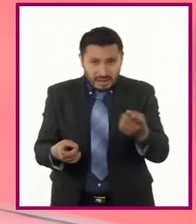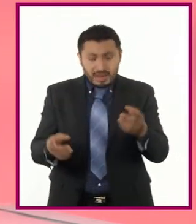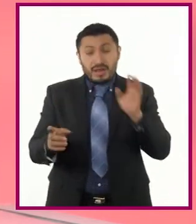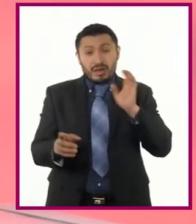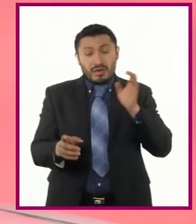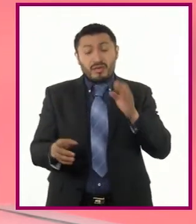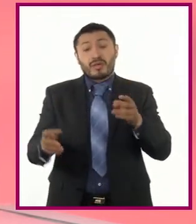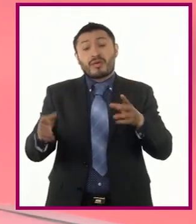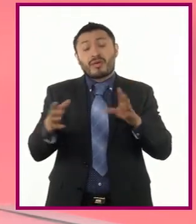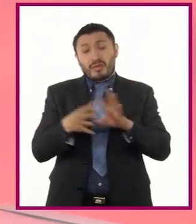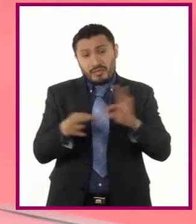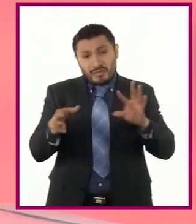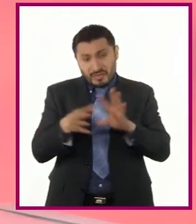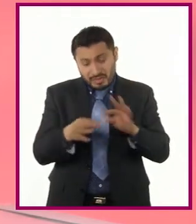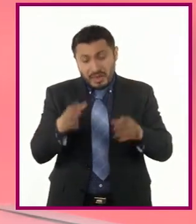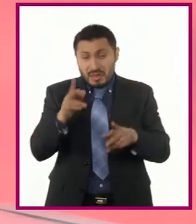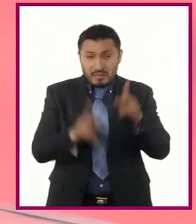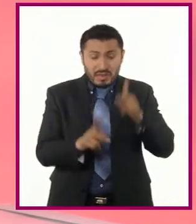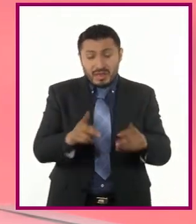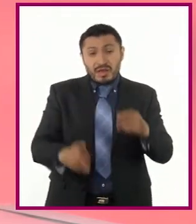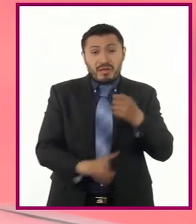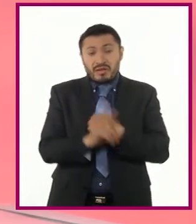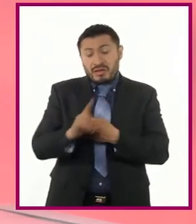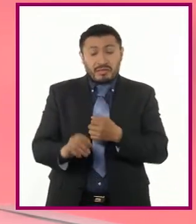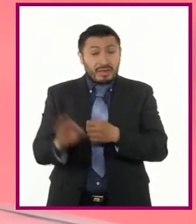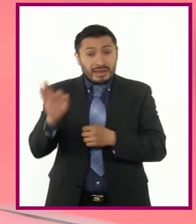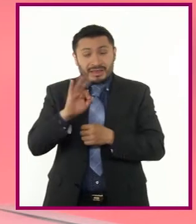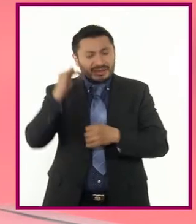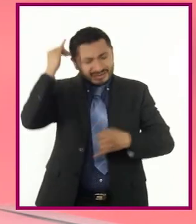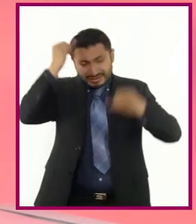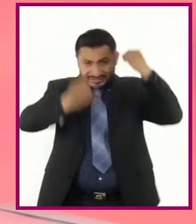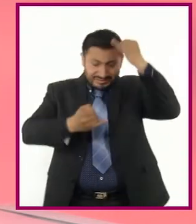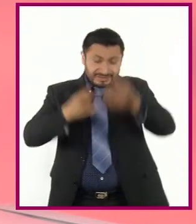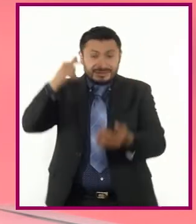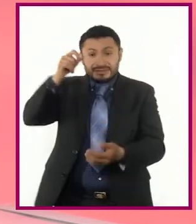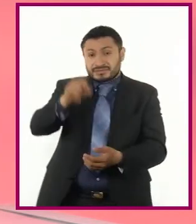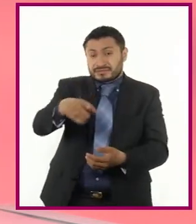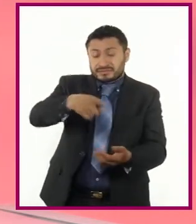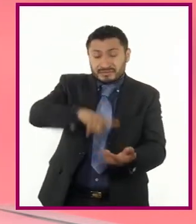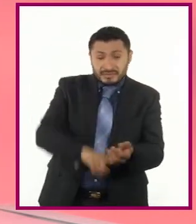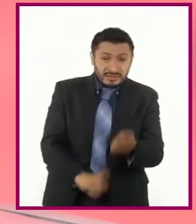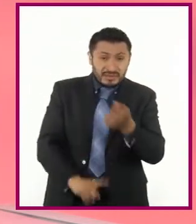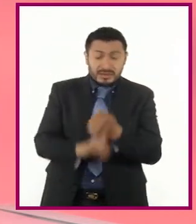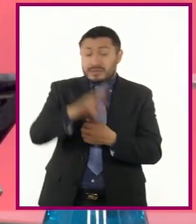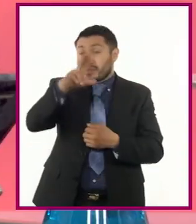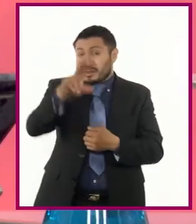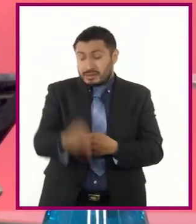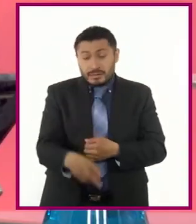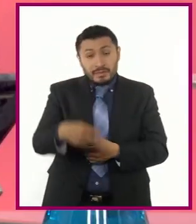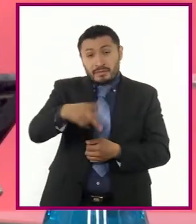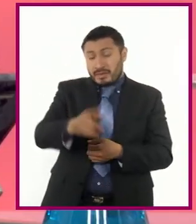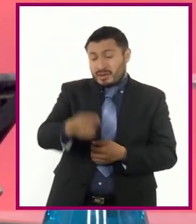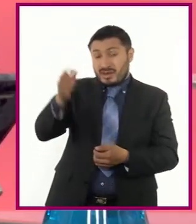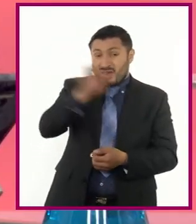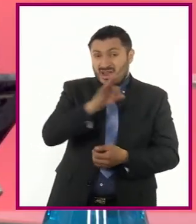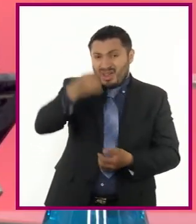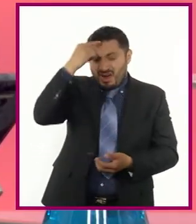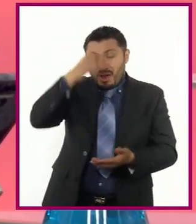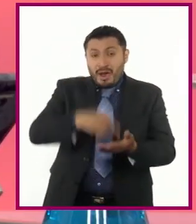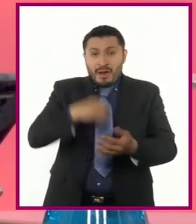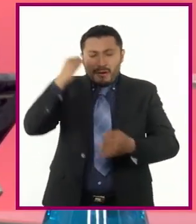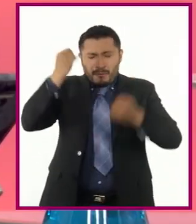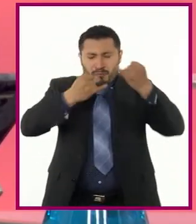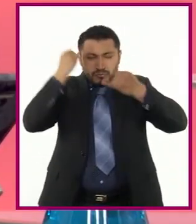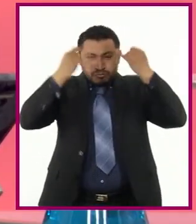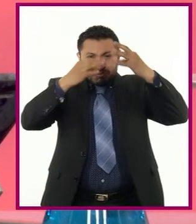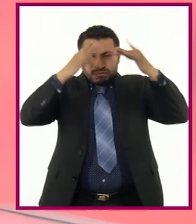hablando de un problema, les digo, imagínense, tal vez no estamos en esa zona, no estamos en ese problema, pero yo creo que la imaginación y aparte también la situación